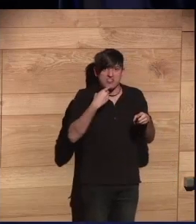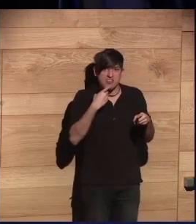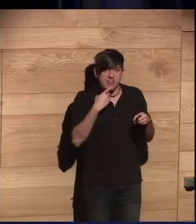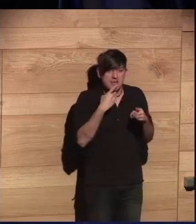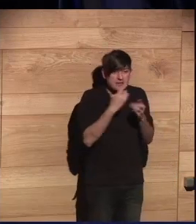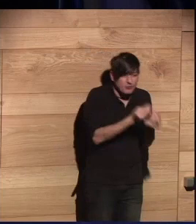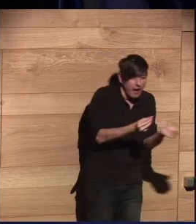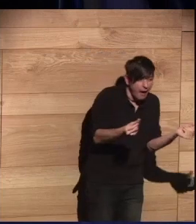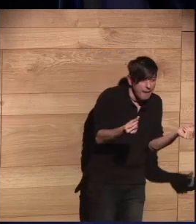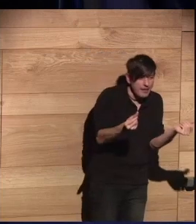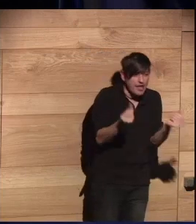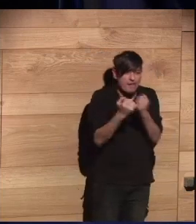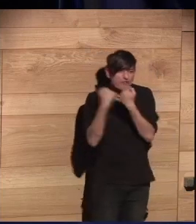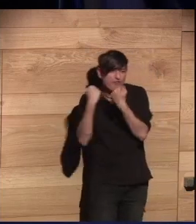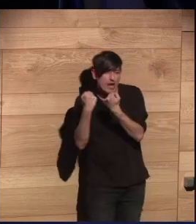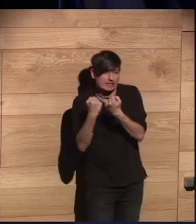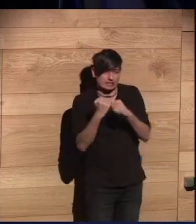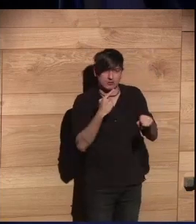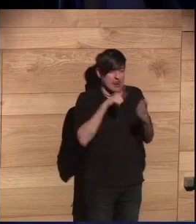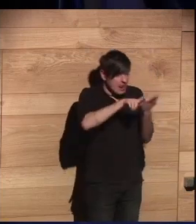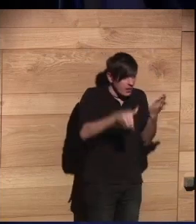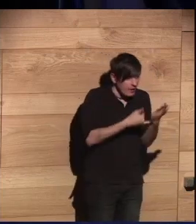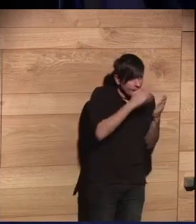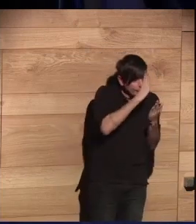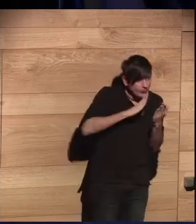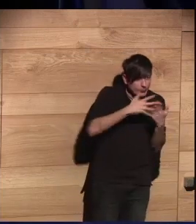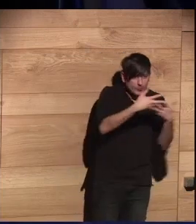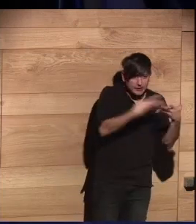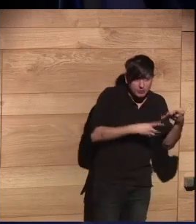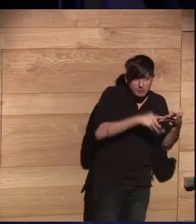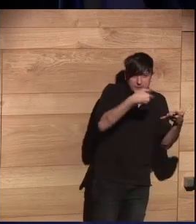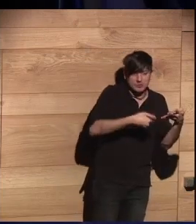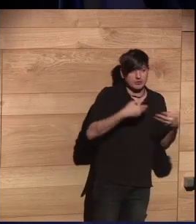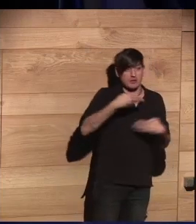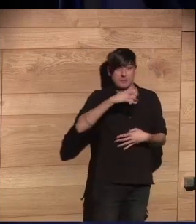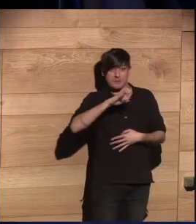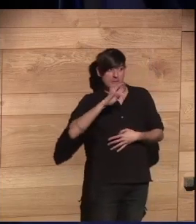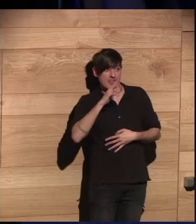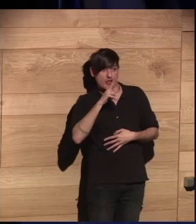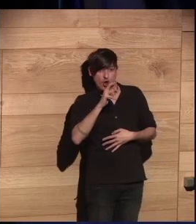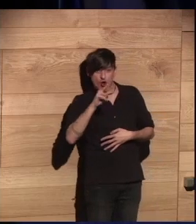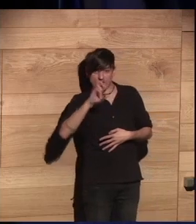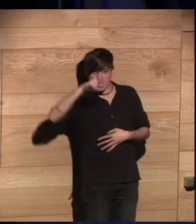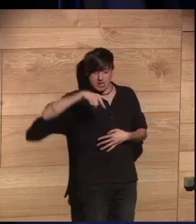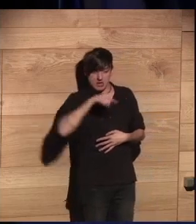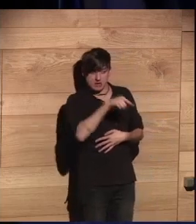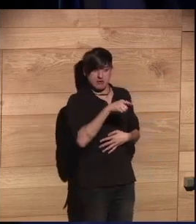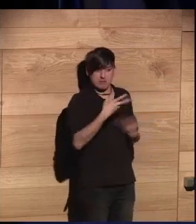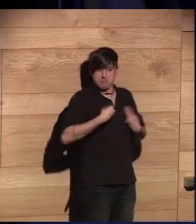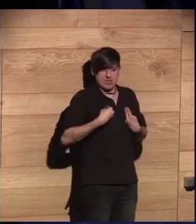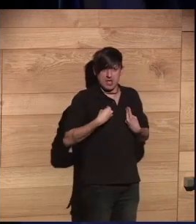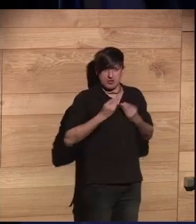forte, mezzo piano. Sí. Eso es muy interesante también, ¿no? El lenguaje oculto de una partitura. Beethoven, hablando de otro rey, Beethoven en